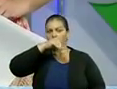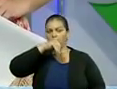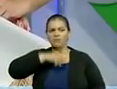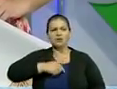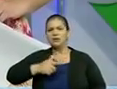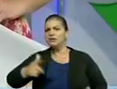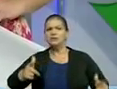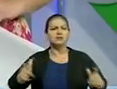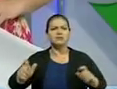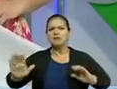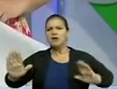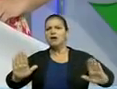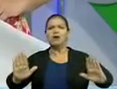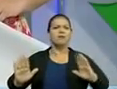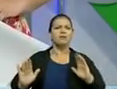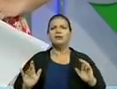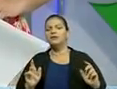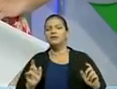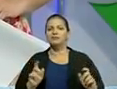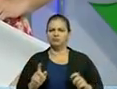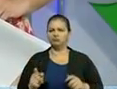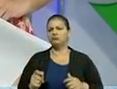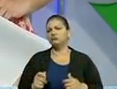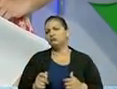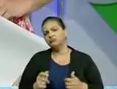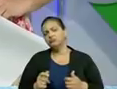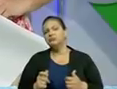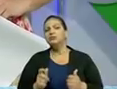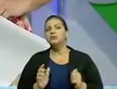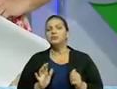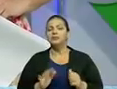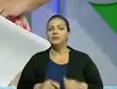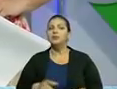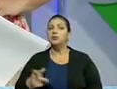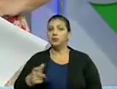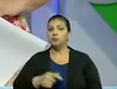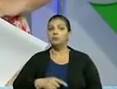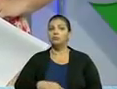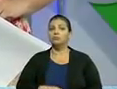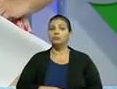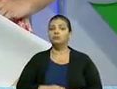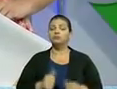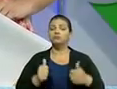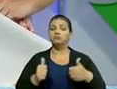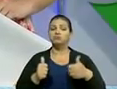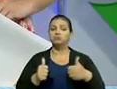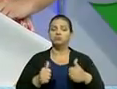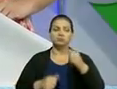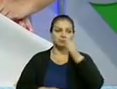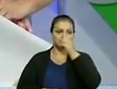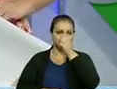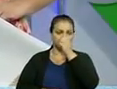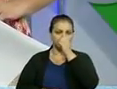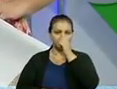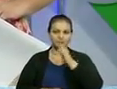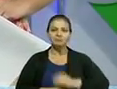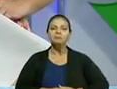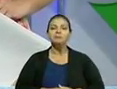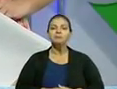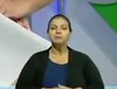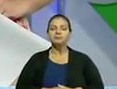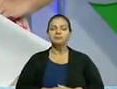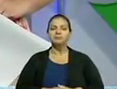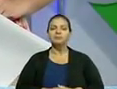que fue un penal bien pitado. La expulsión estuvo bien también en el área chica, ese tipo de falta es